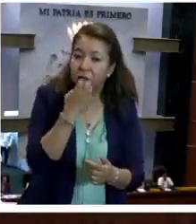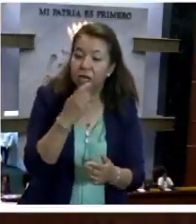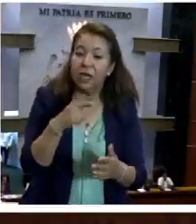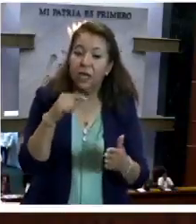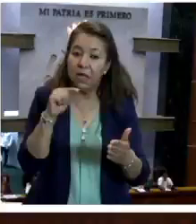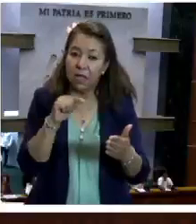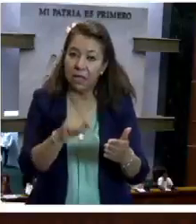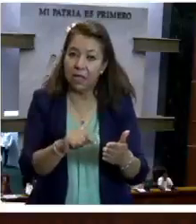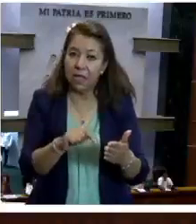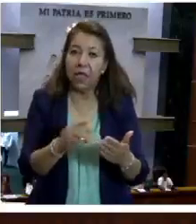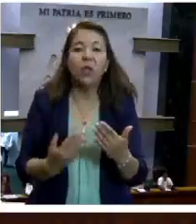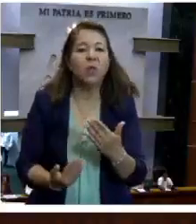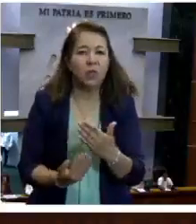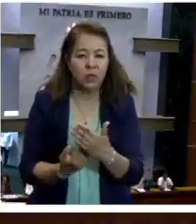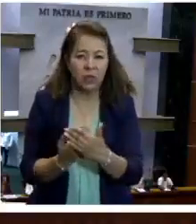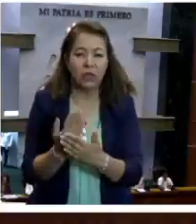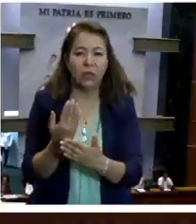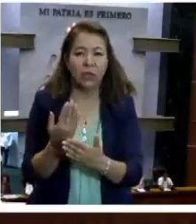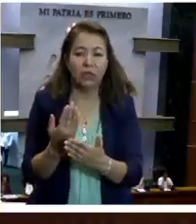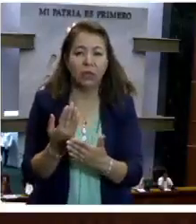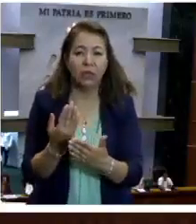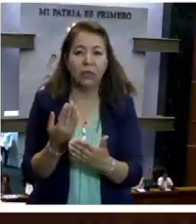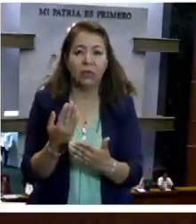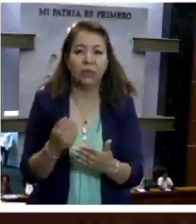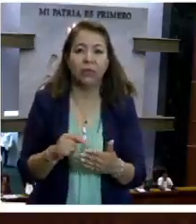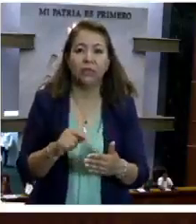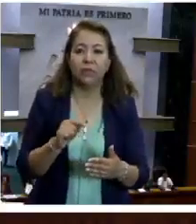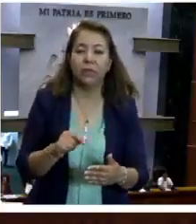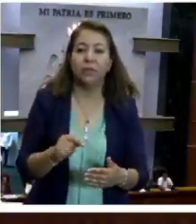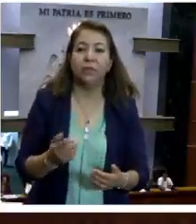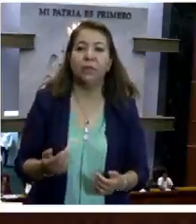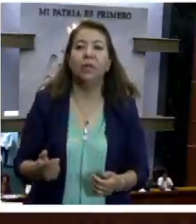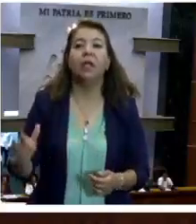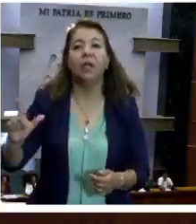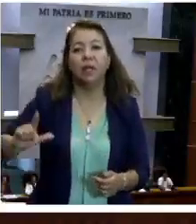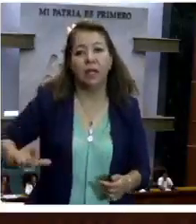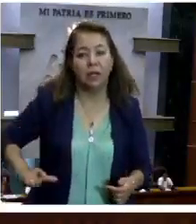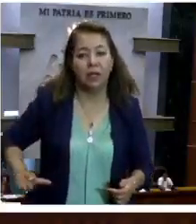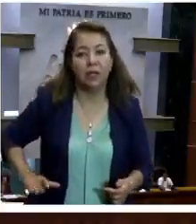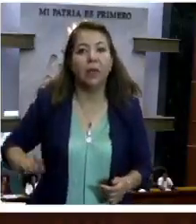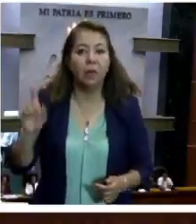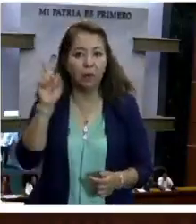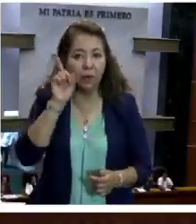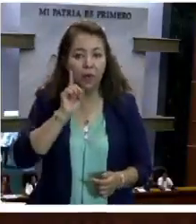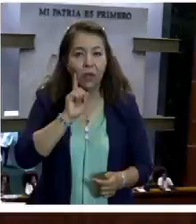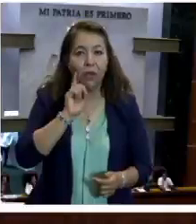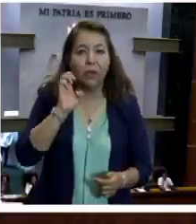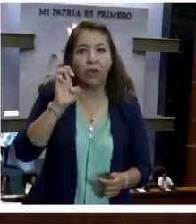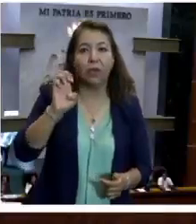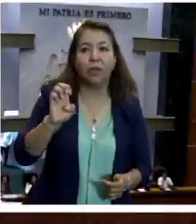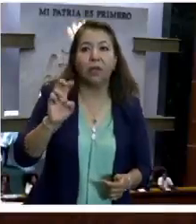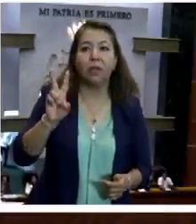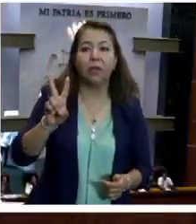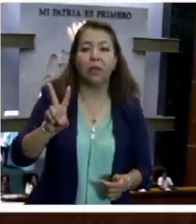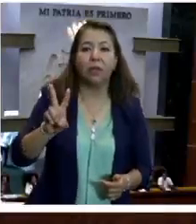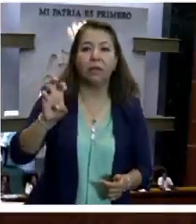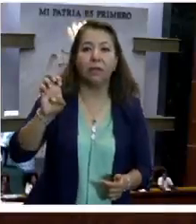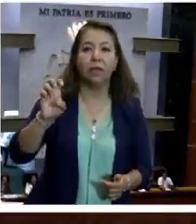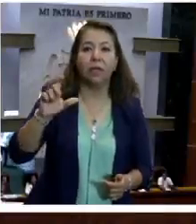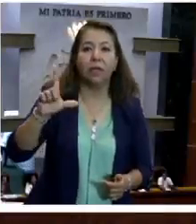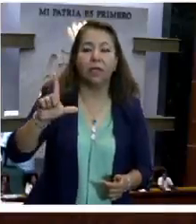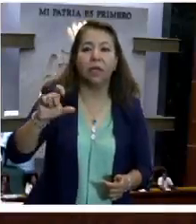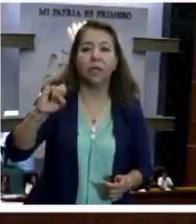aplicación de estos nuevos principios. A nombre de nuestra gobernadora Evelyn Salgado Pineda, les deseamos que